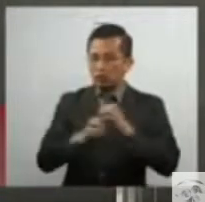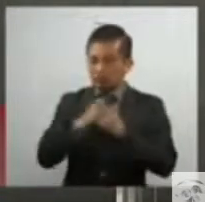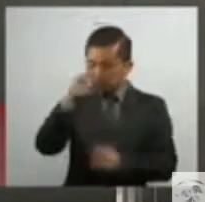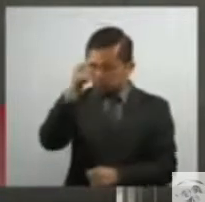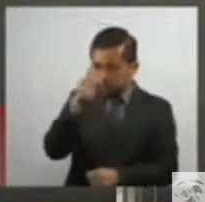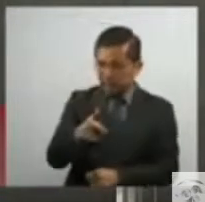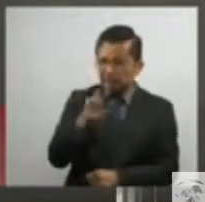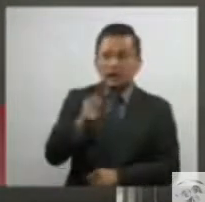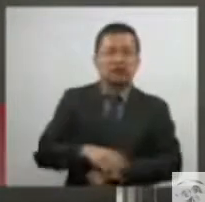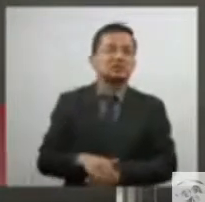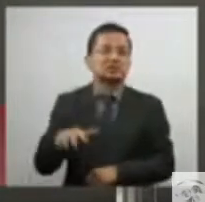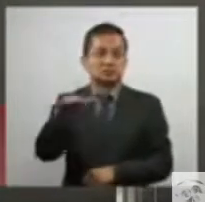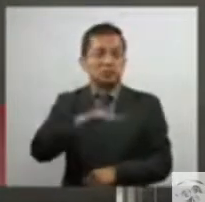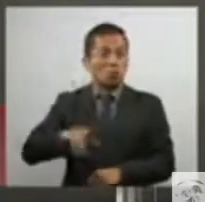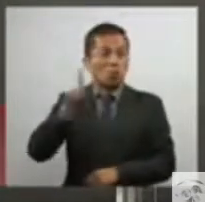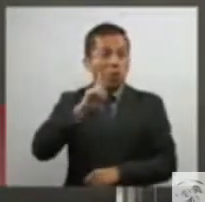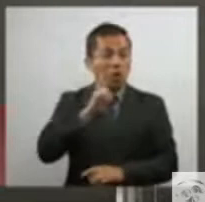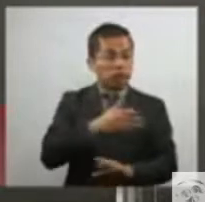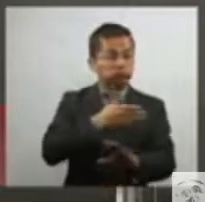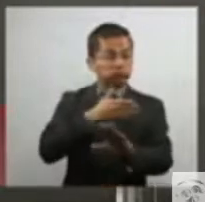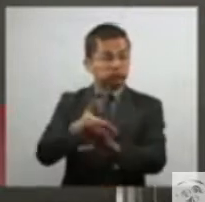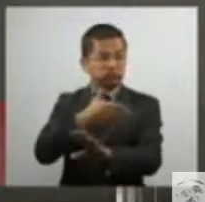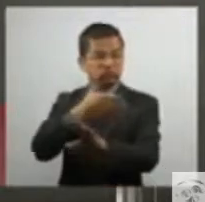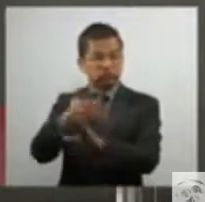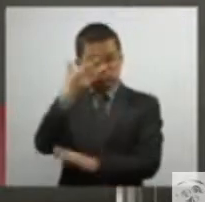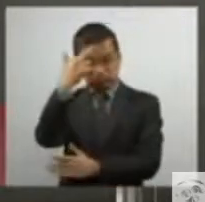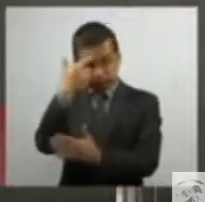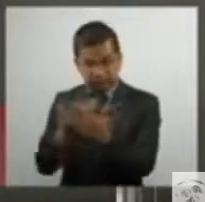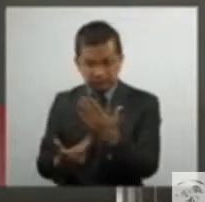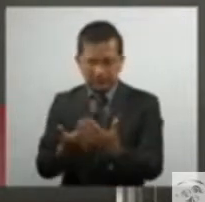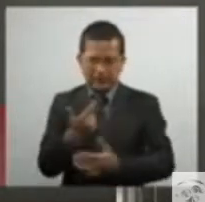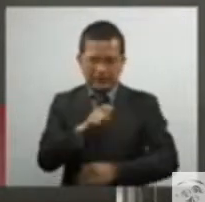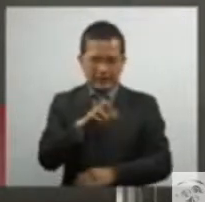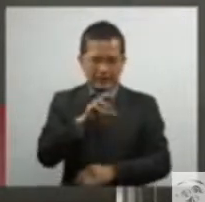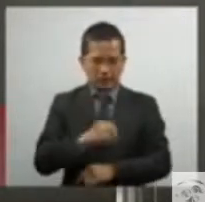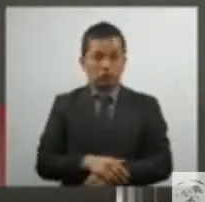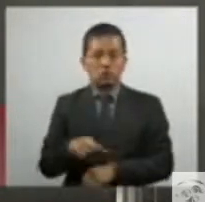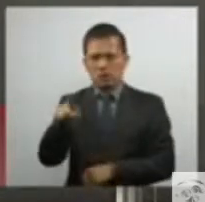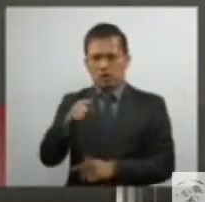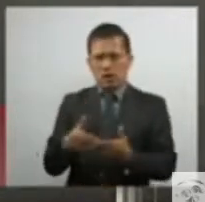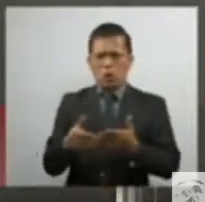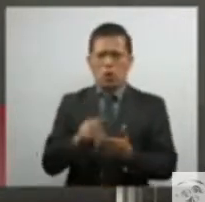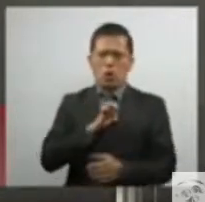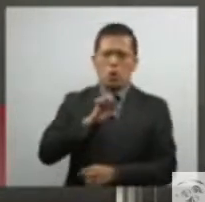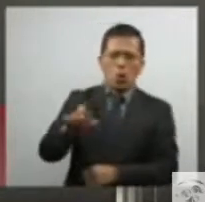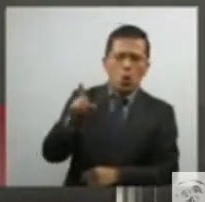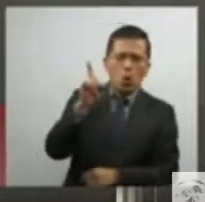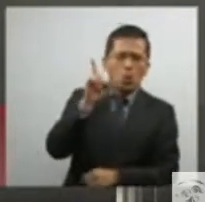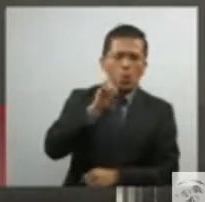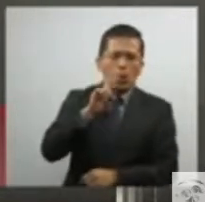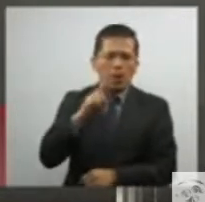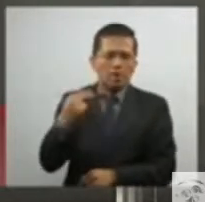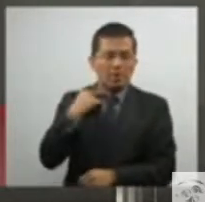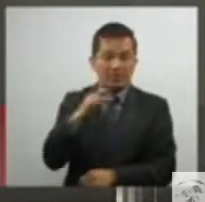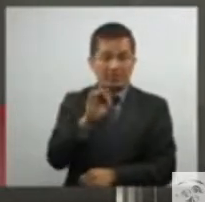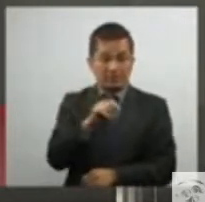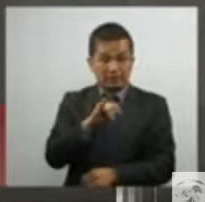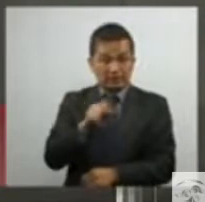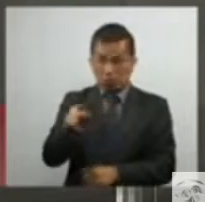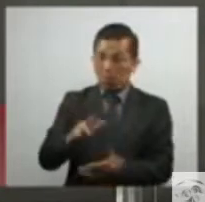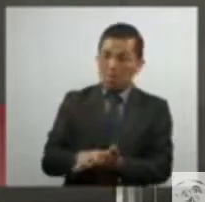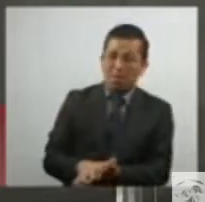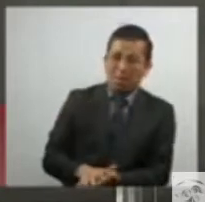violencia feminicida y los feminicidios. Según datos que ustedes ya conocen del Secretariado Ejecutivo,